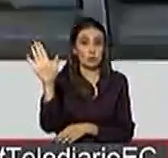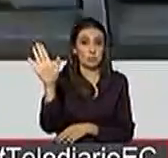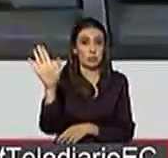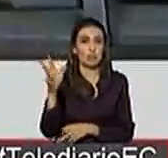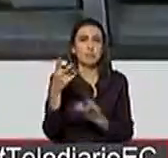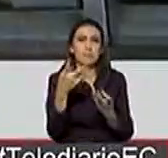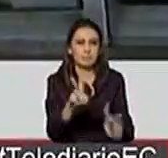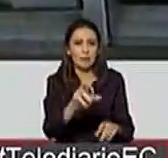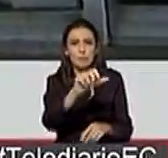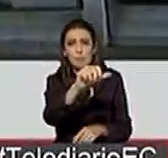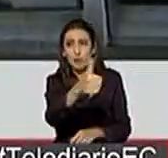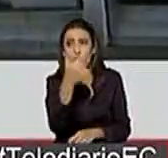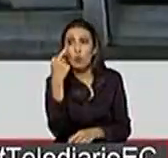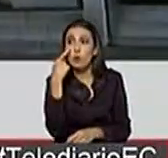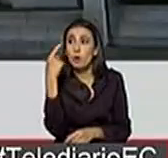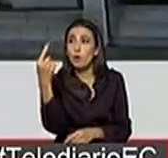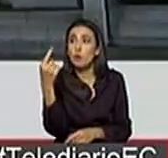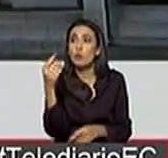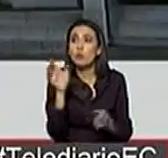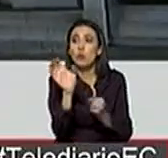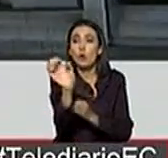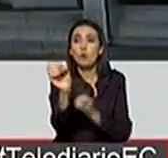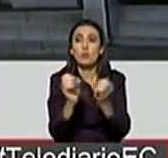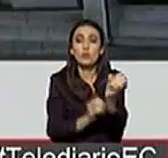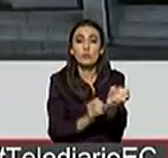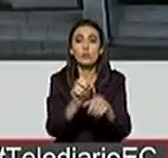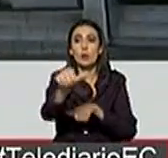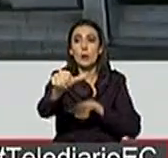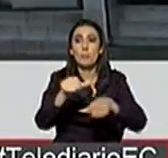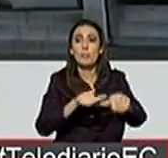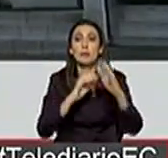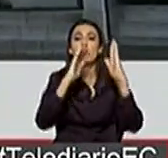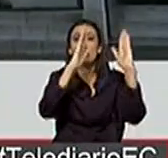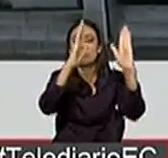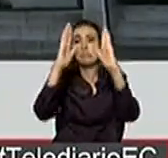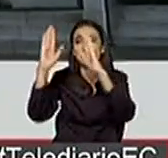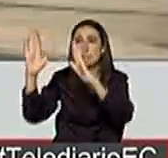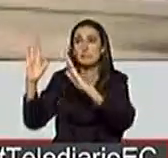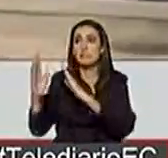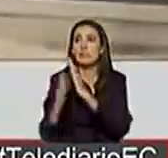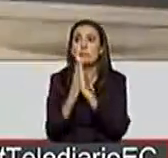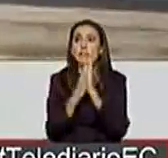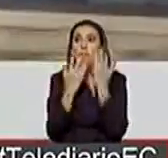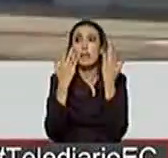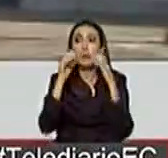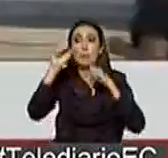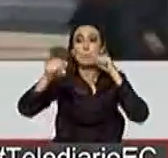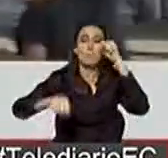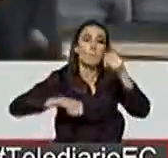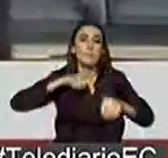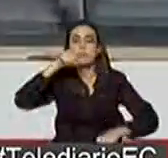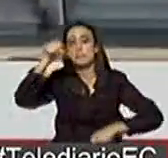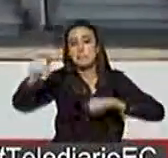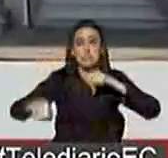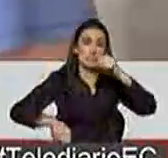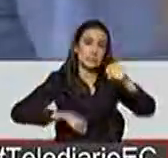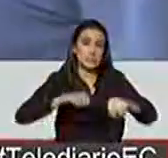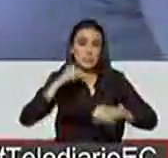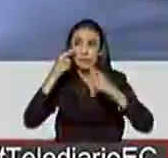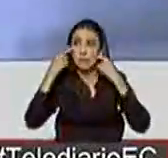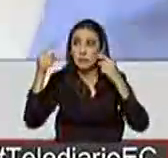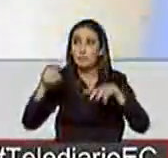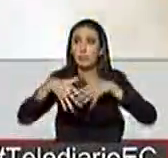este local funcionaba como oficina administrativa y bodega de un almacén de bicicletas los entre comillas manifestantes